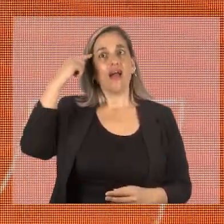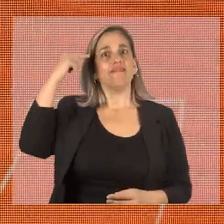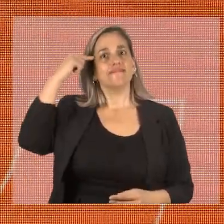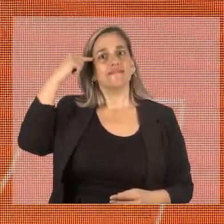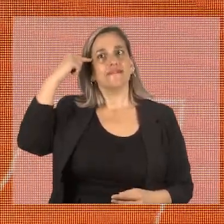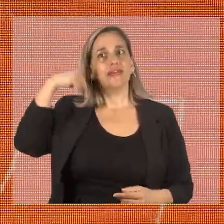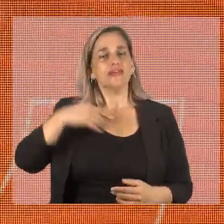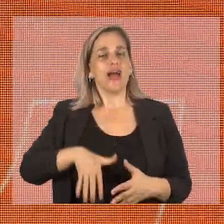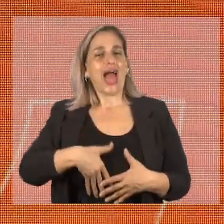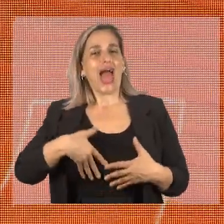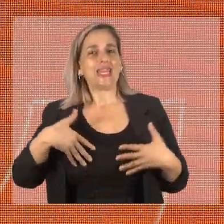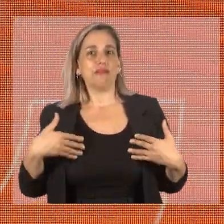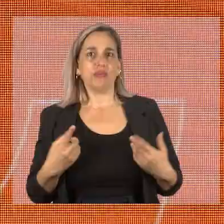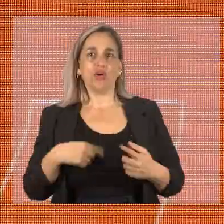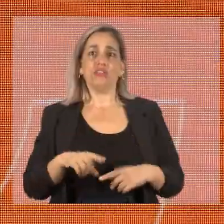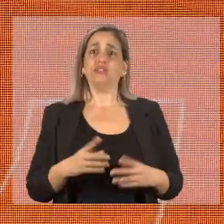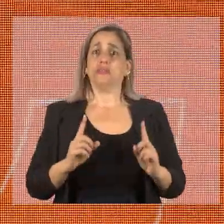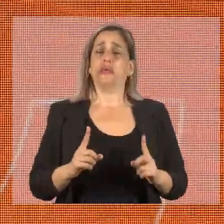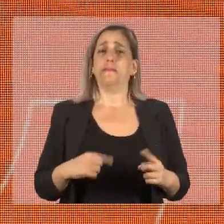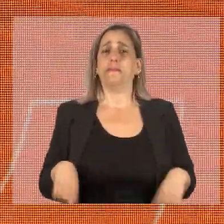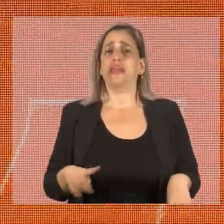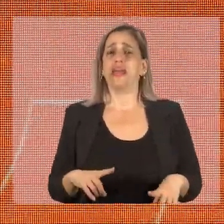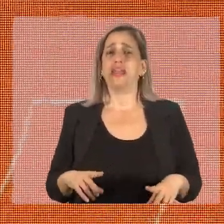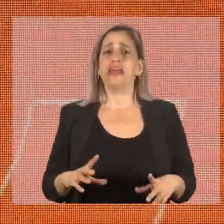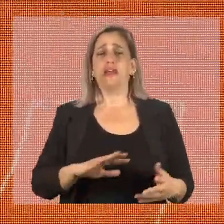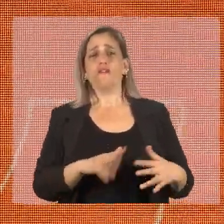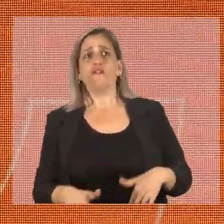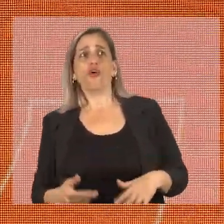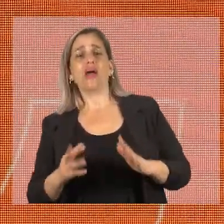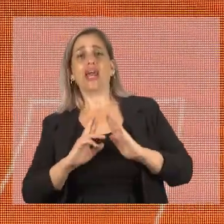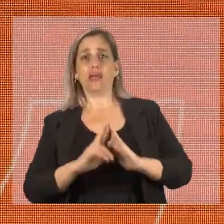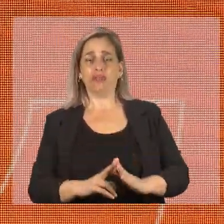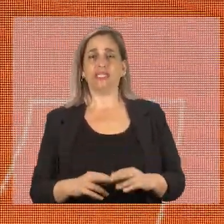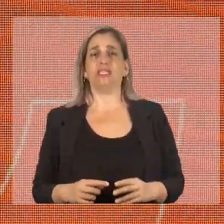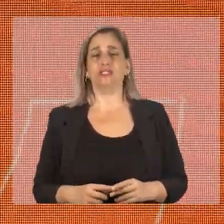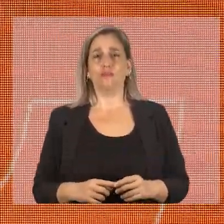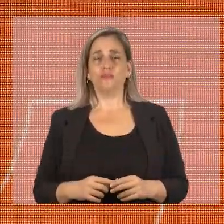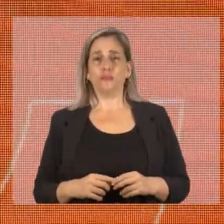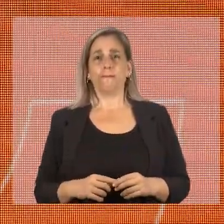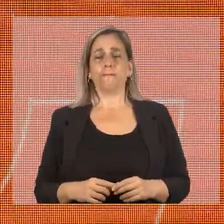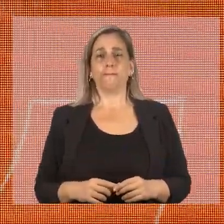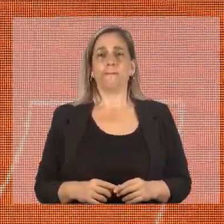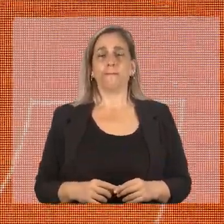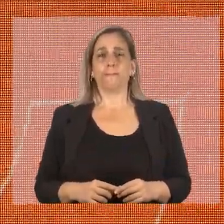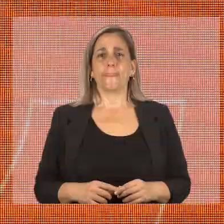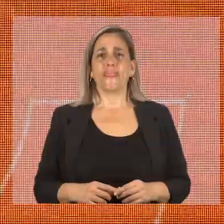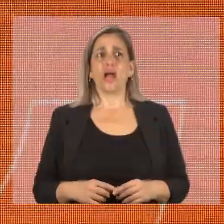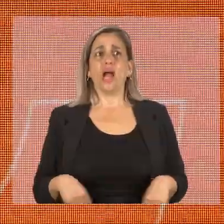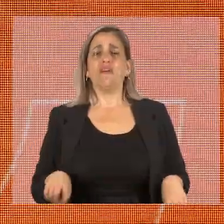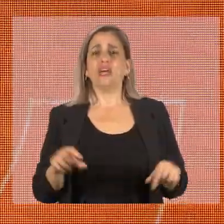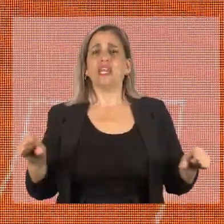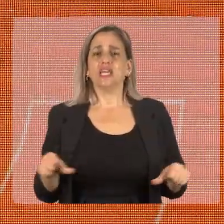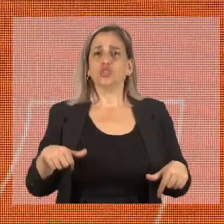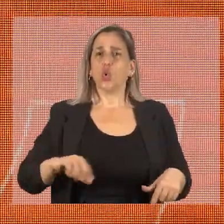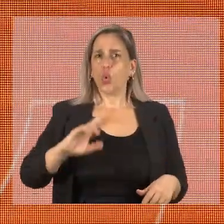Intelectual, anímico, emocional, que es el más complejo, y también el traje de la representación. O sea, el